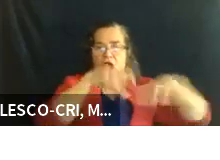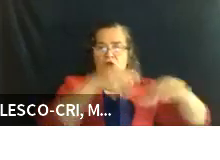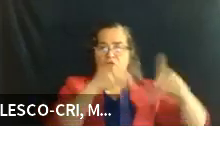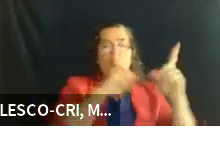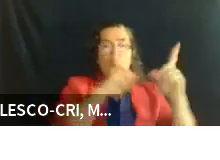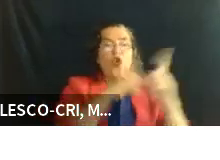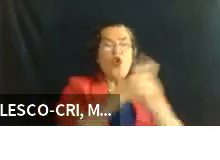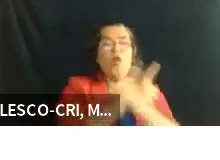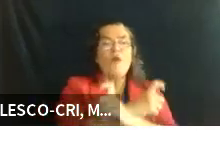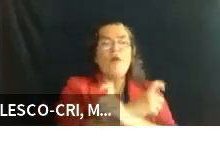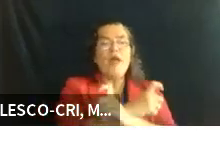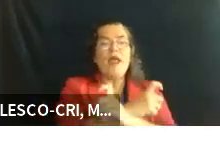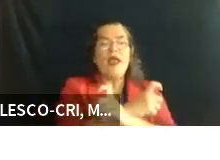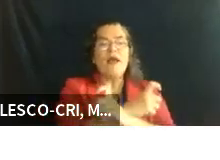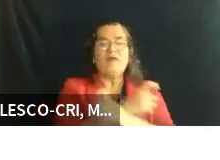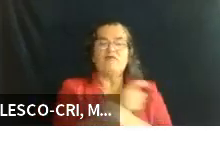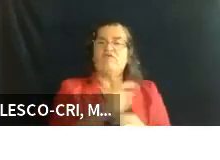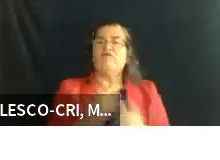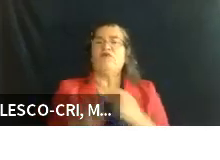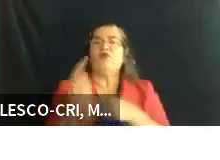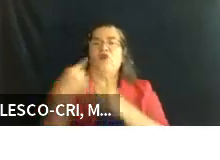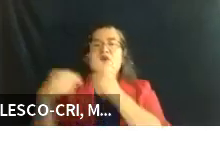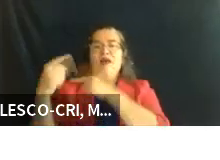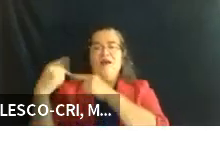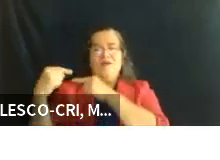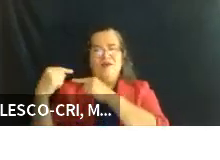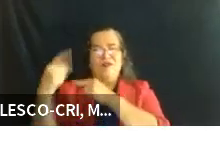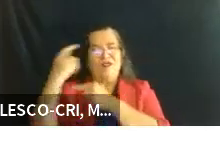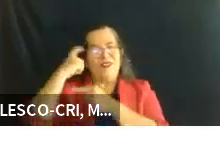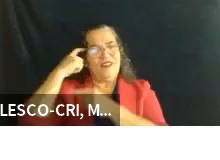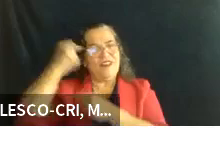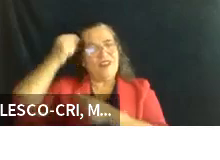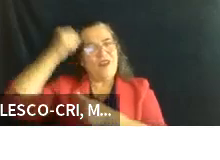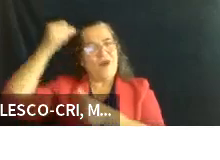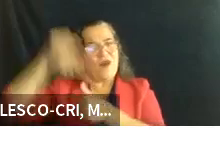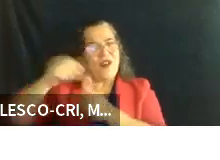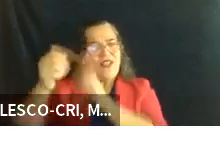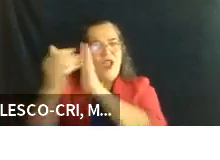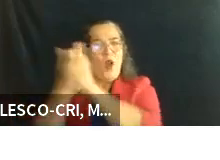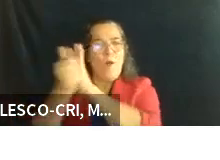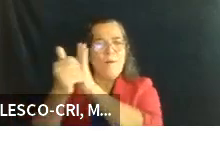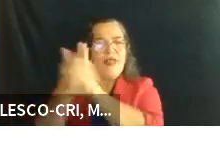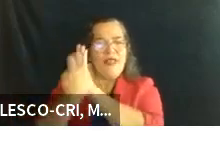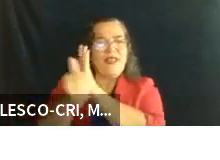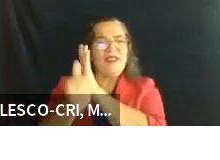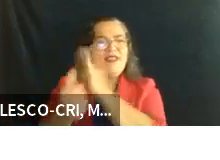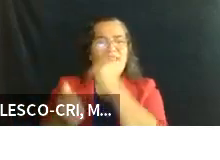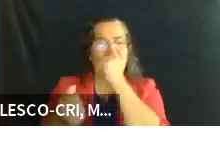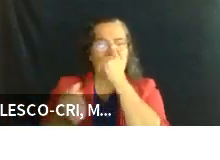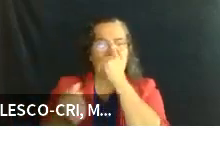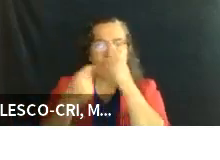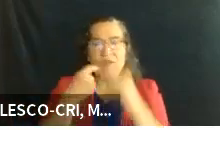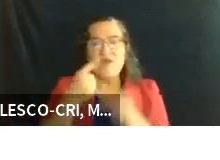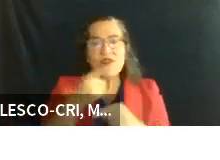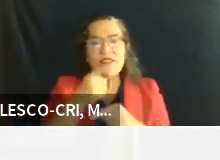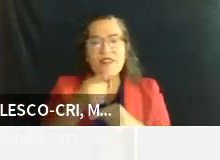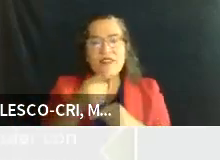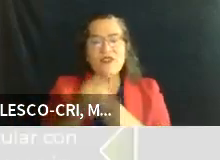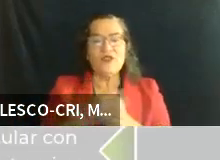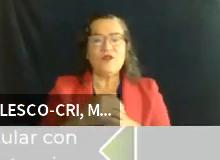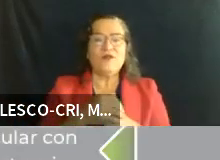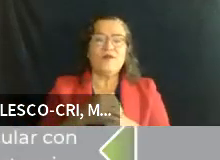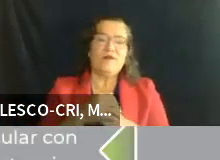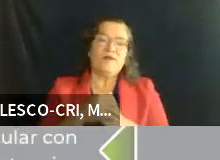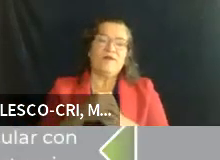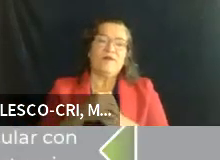la definición de competencia. Recuerden que una competencia, tal como la habíamos visto en la definición inicial,